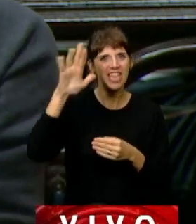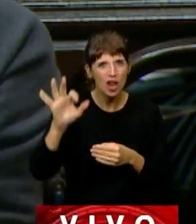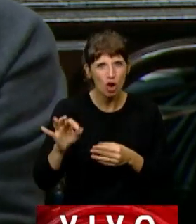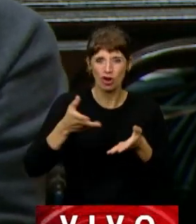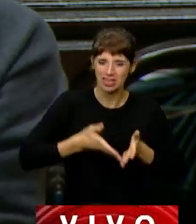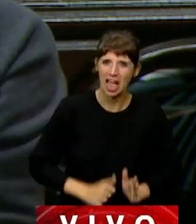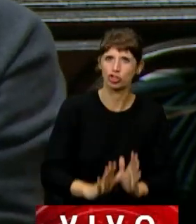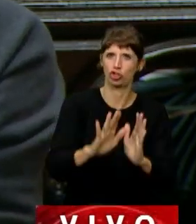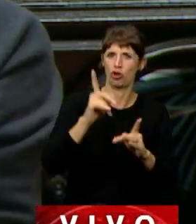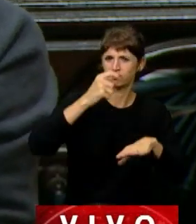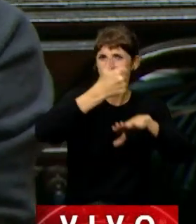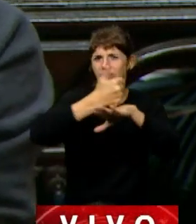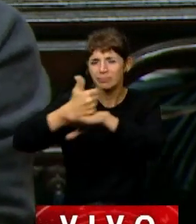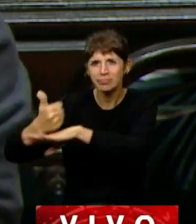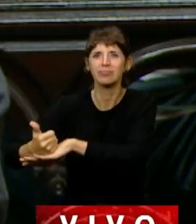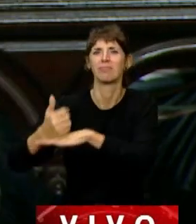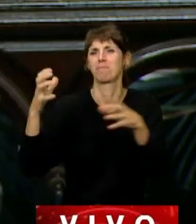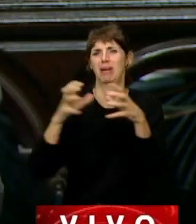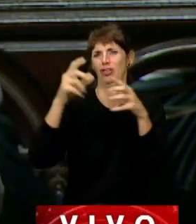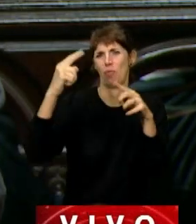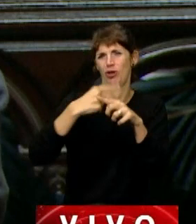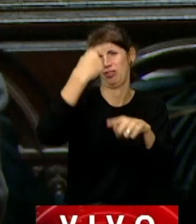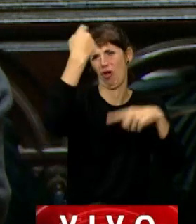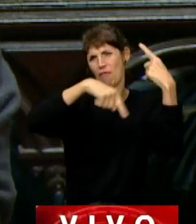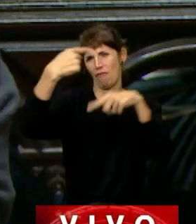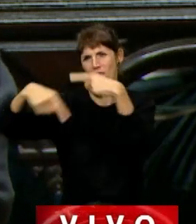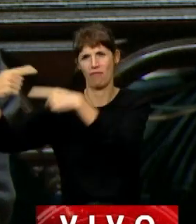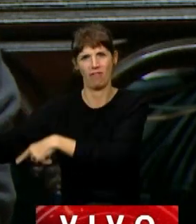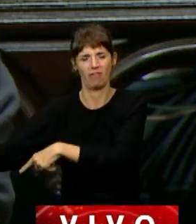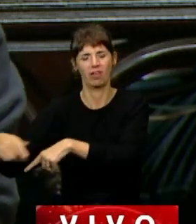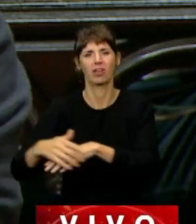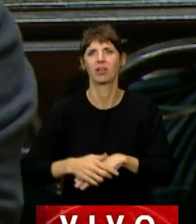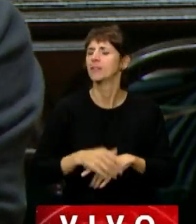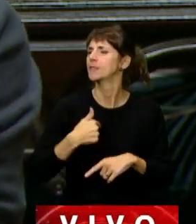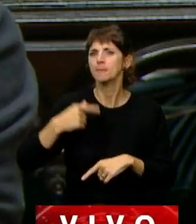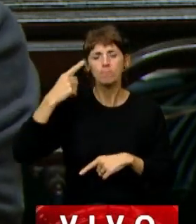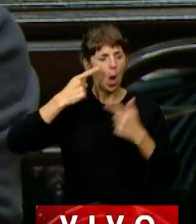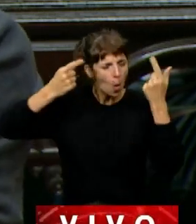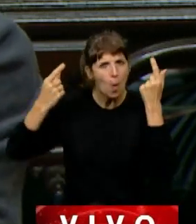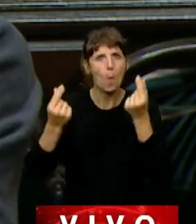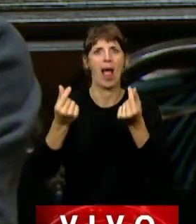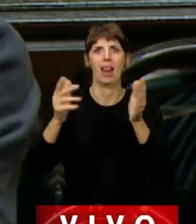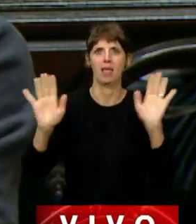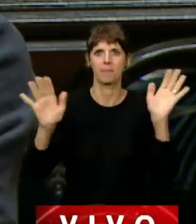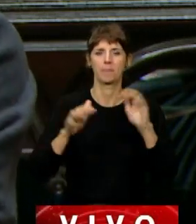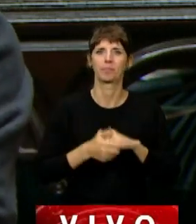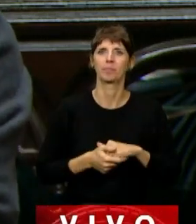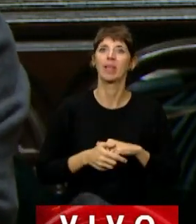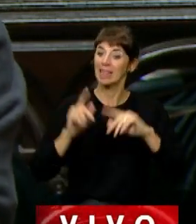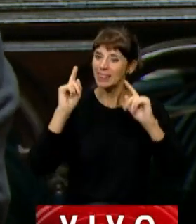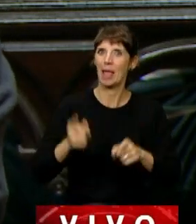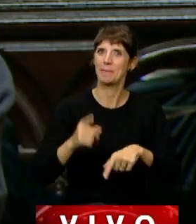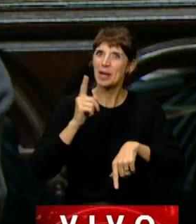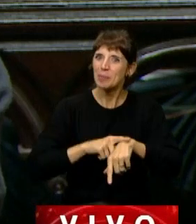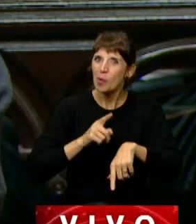donde estuvieron presentes dirigentes opositores muy destacados, ¿no? Y me parece que vale la pena. Y sirve también que nosotros, en